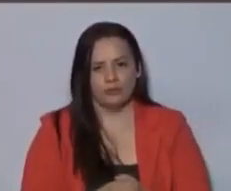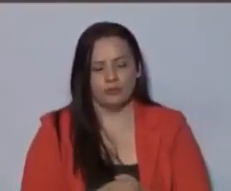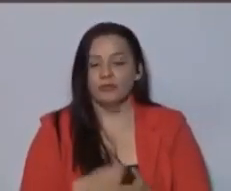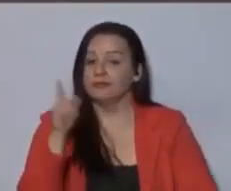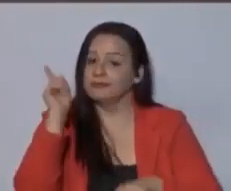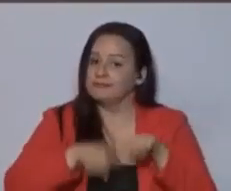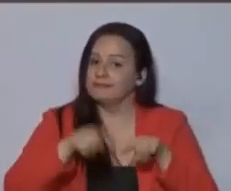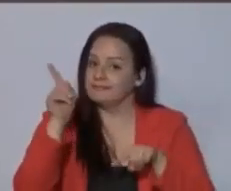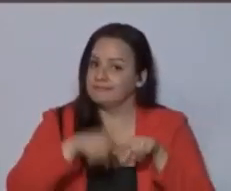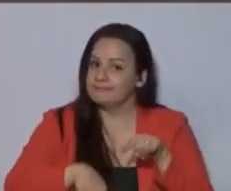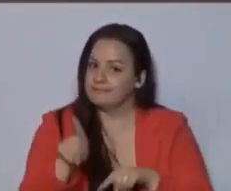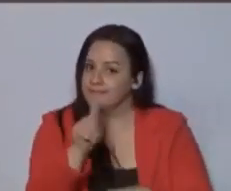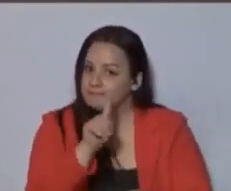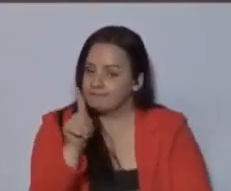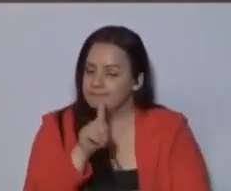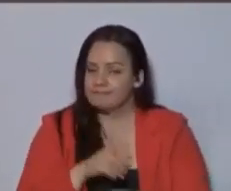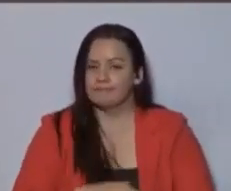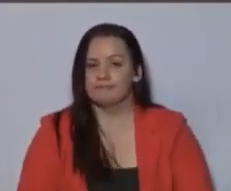No podemos